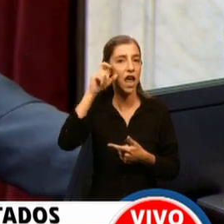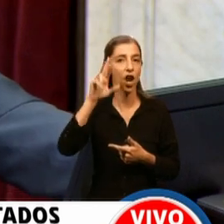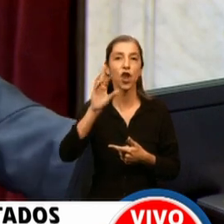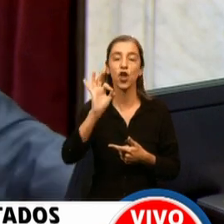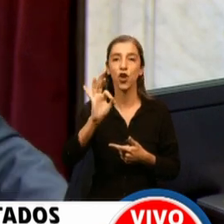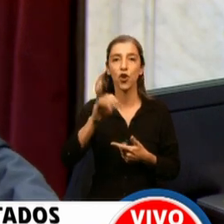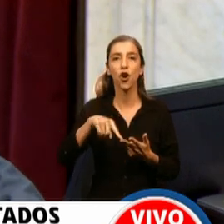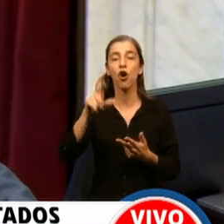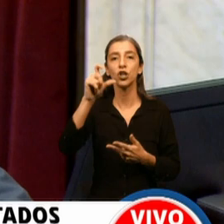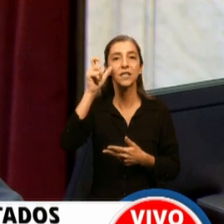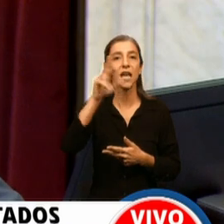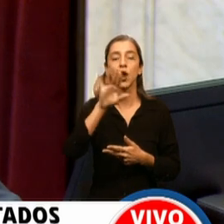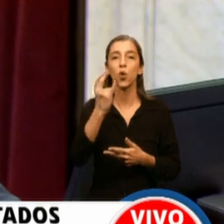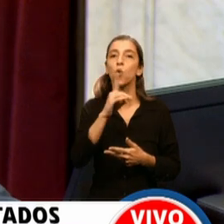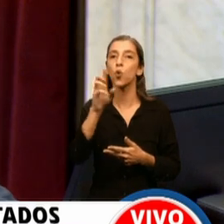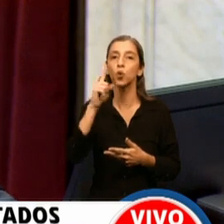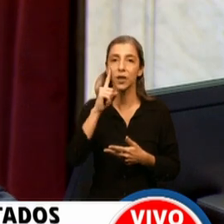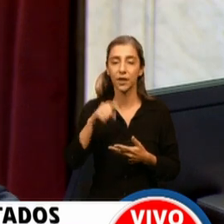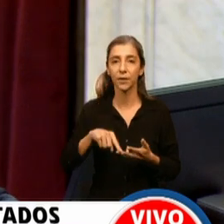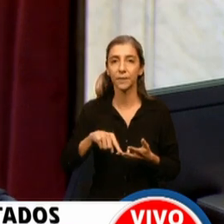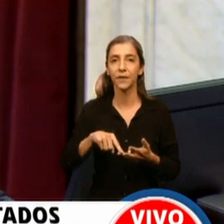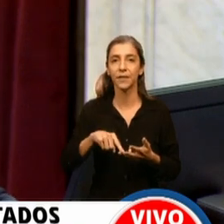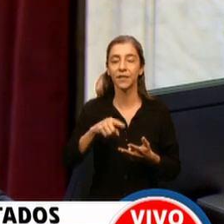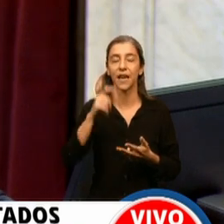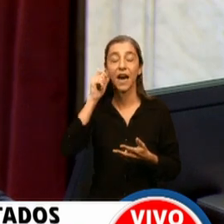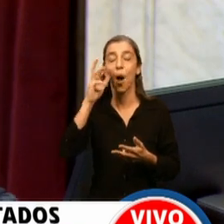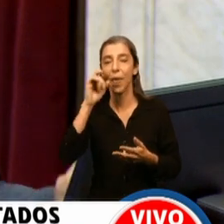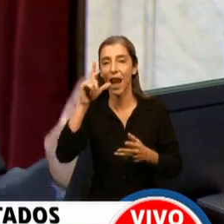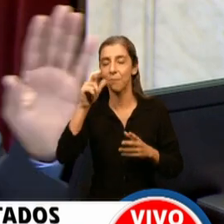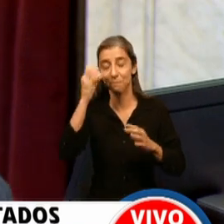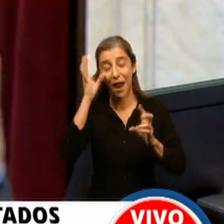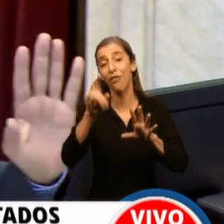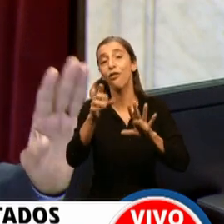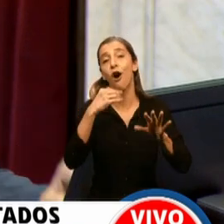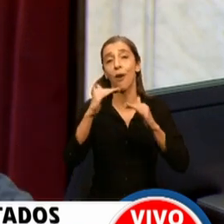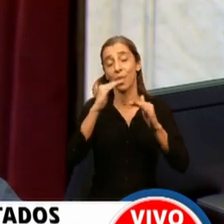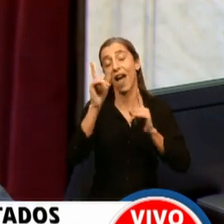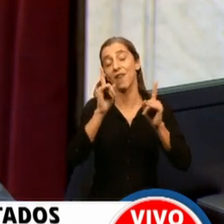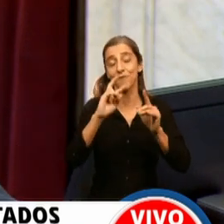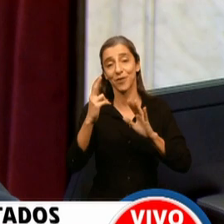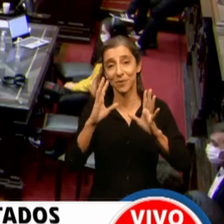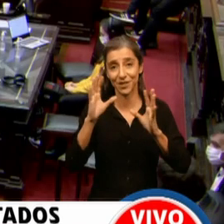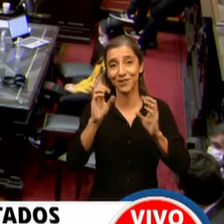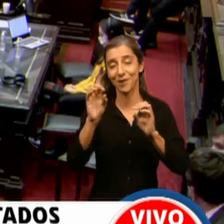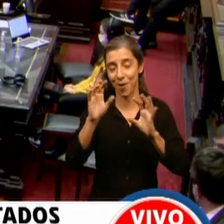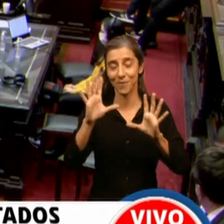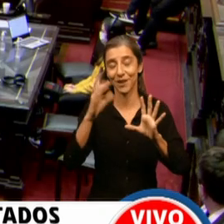diputada se rutinas y el gabriela perdóneme hoy estoy con los nombre y los apellidos para